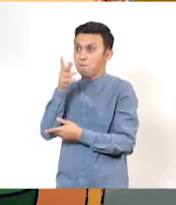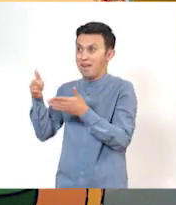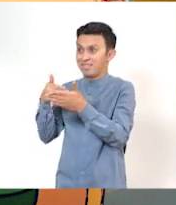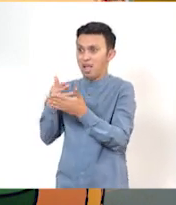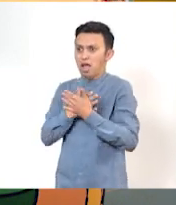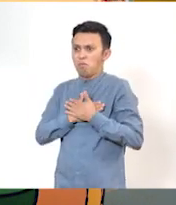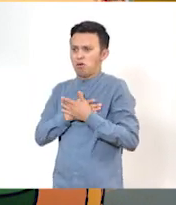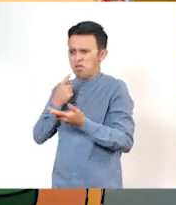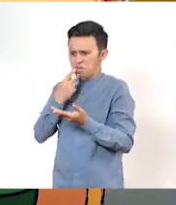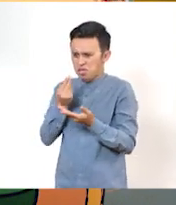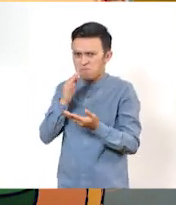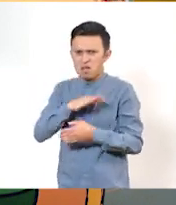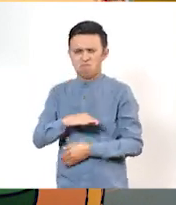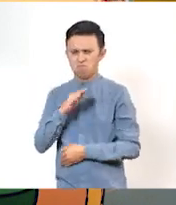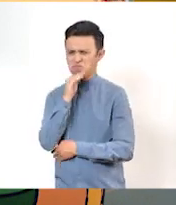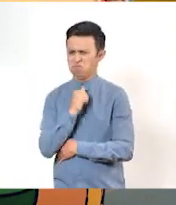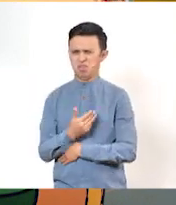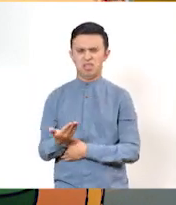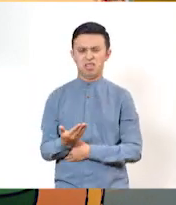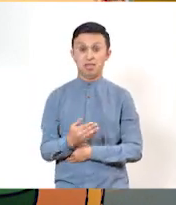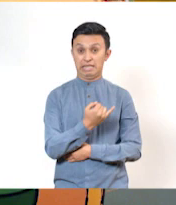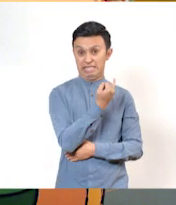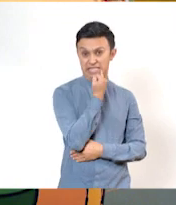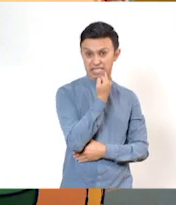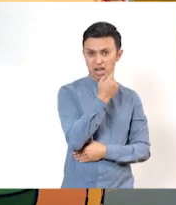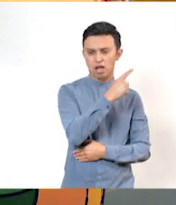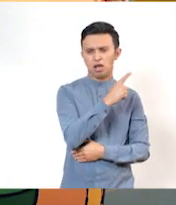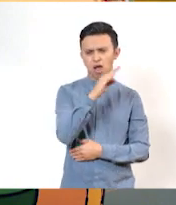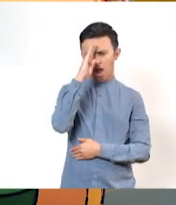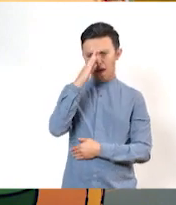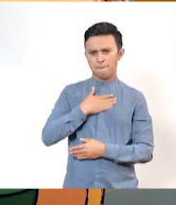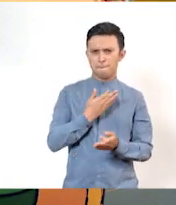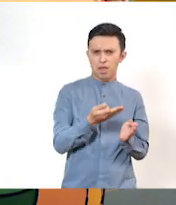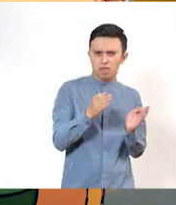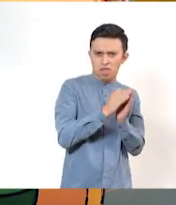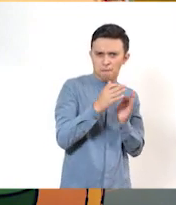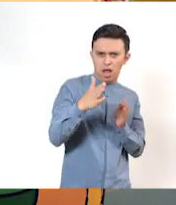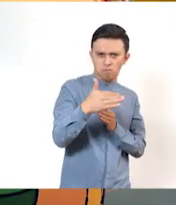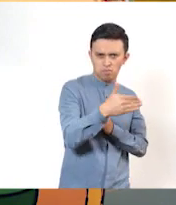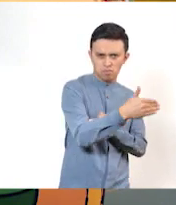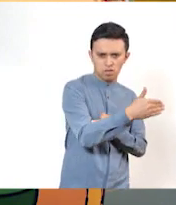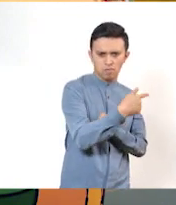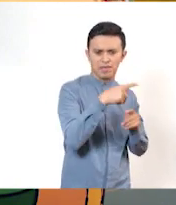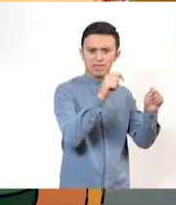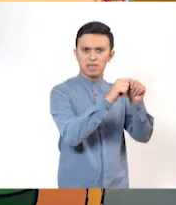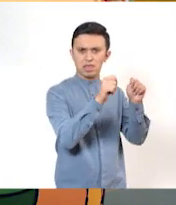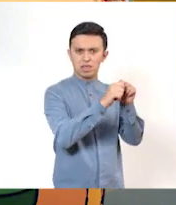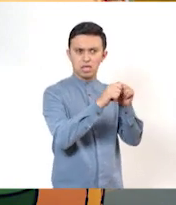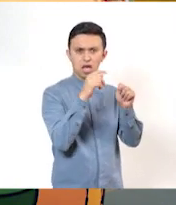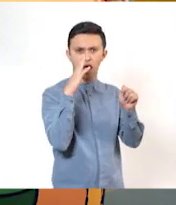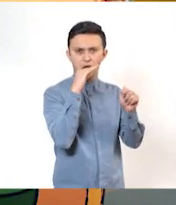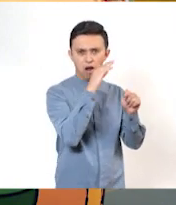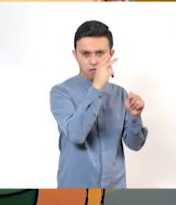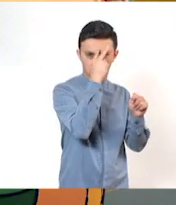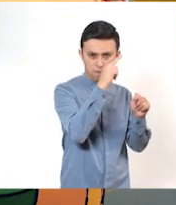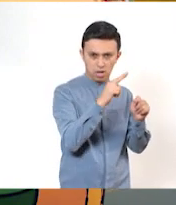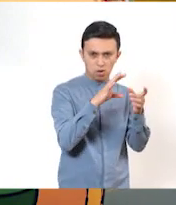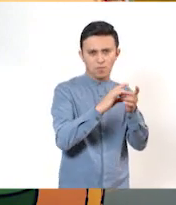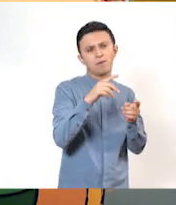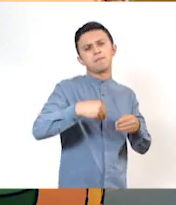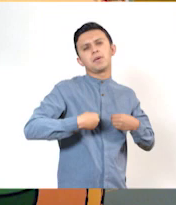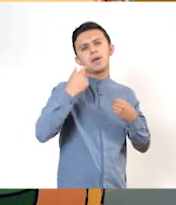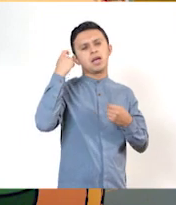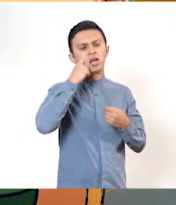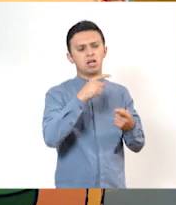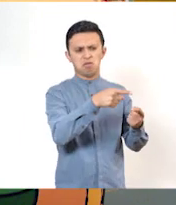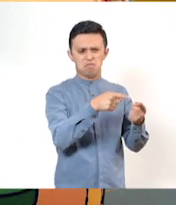puede saber mal". Itzel se quedó pensando: mi tamal de tichinda que me hace mi tía afromexicana del estado